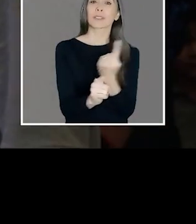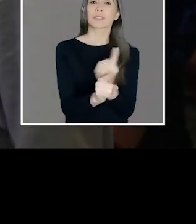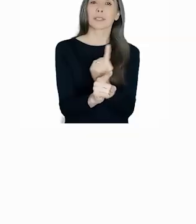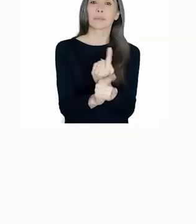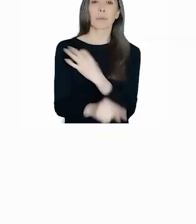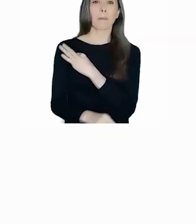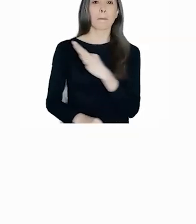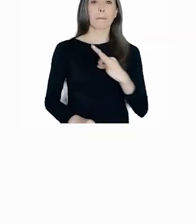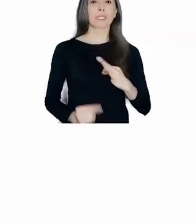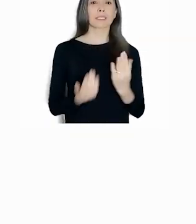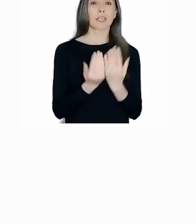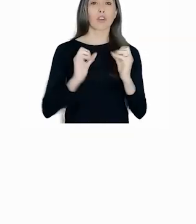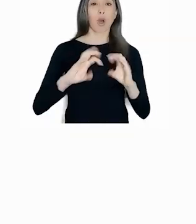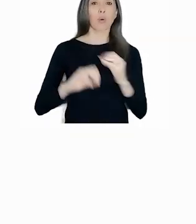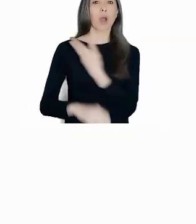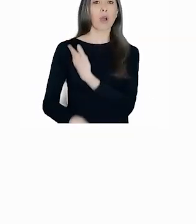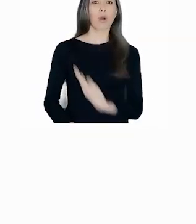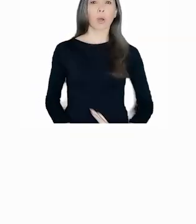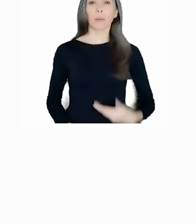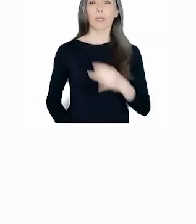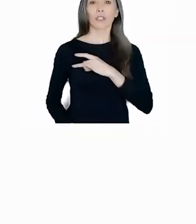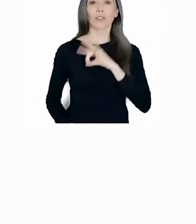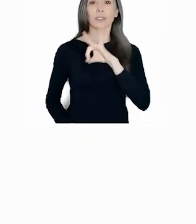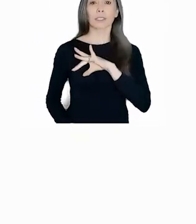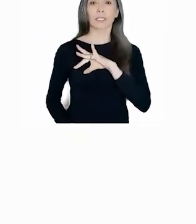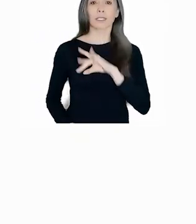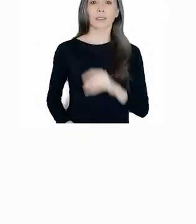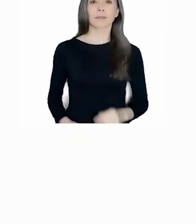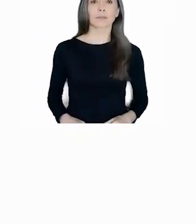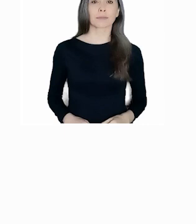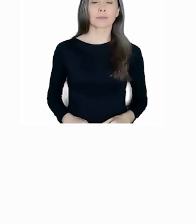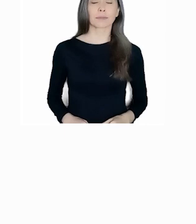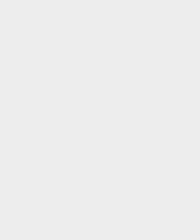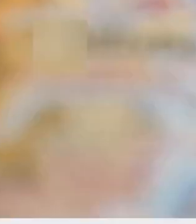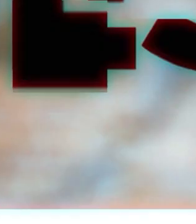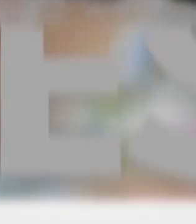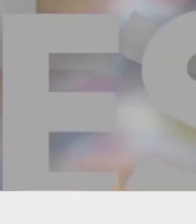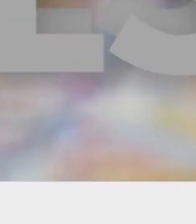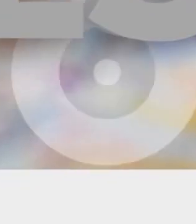Conversemos. Ministerio de Educación. Gobierno de Chile.